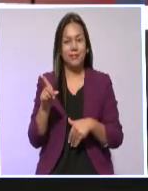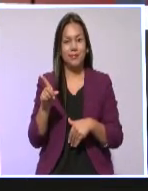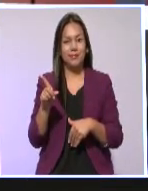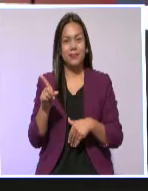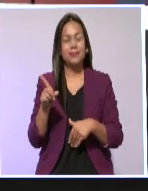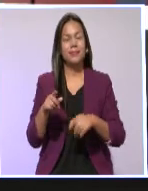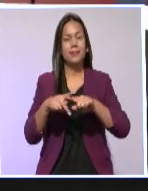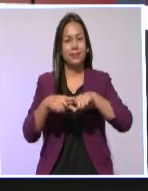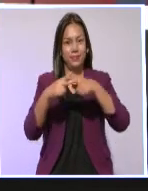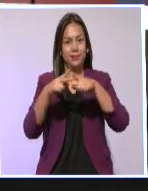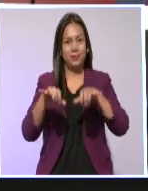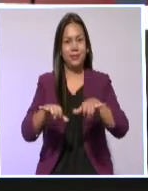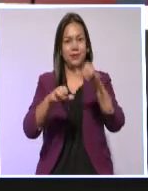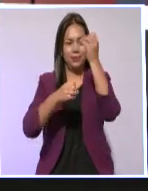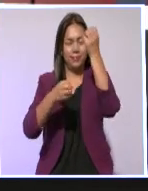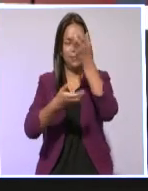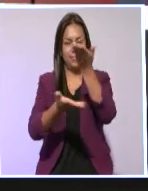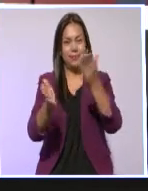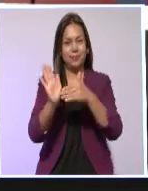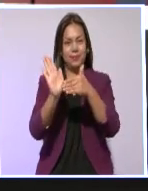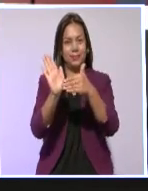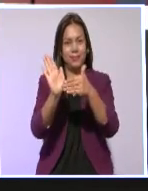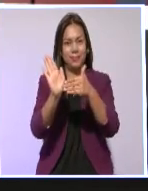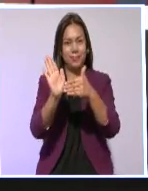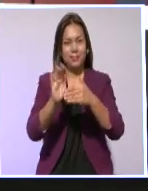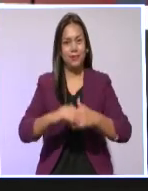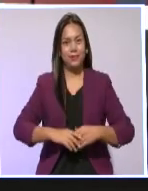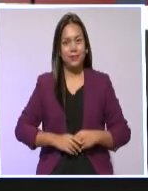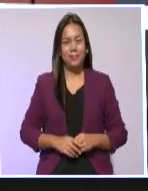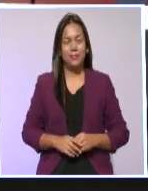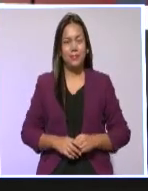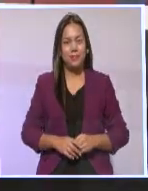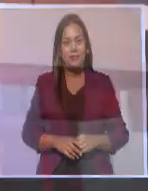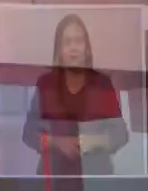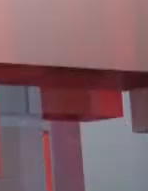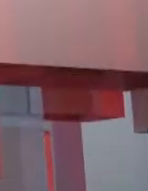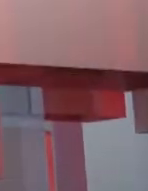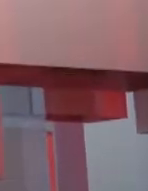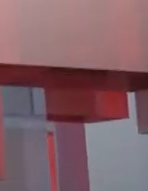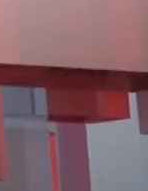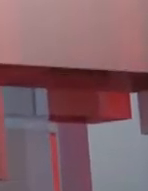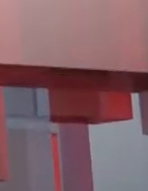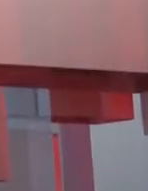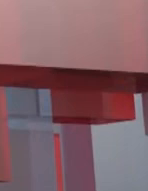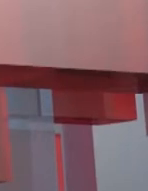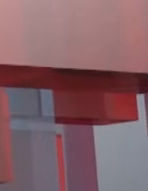tvl.asambleanacional.gov.es. A continuación iniciamos con el desarrollo de las noticias.